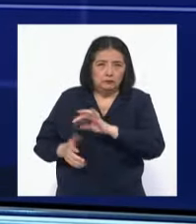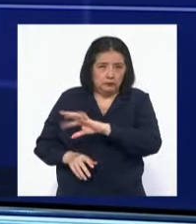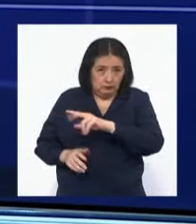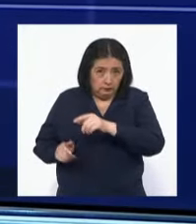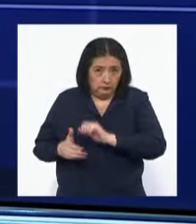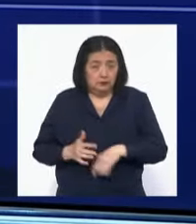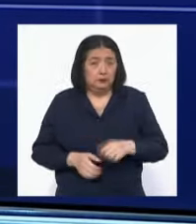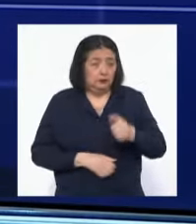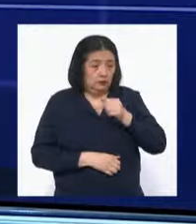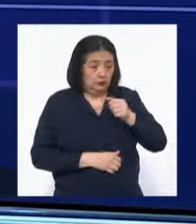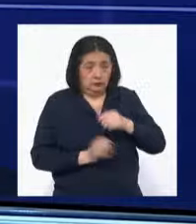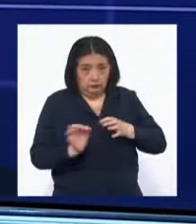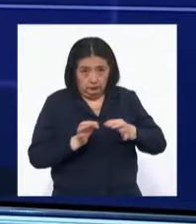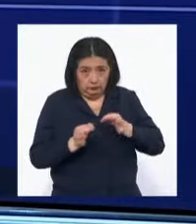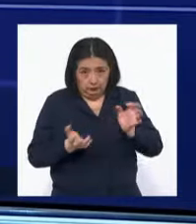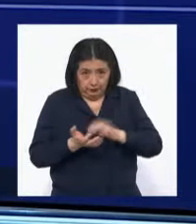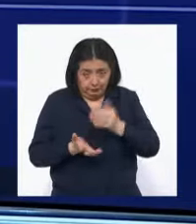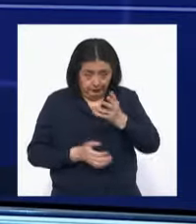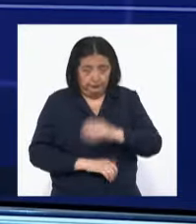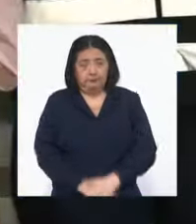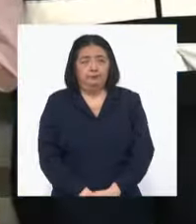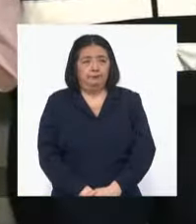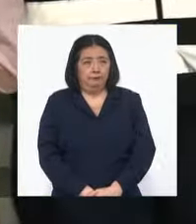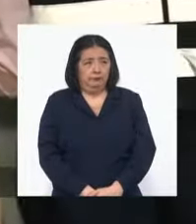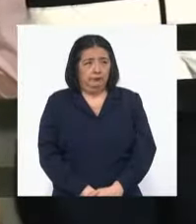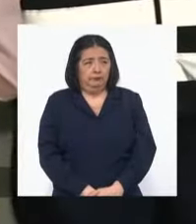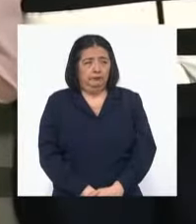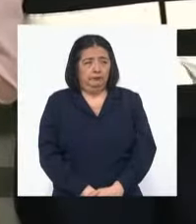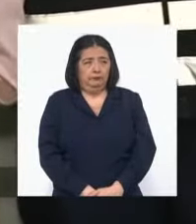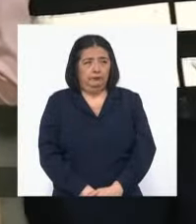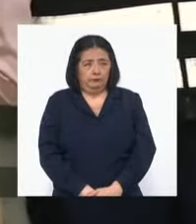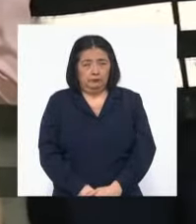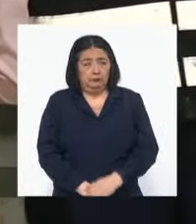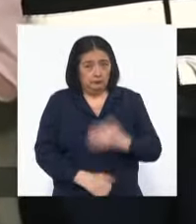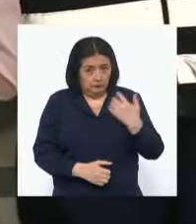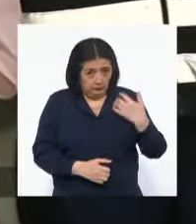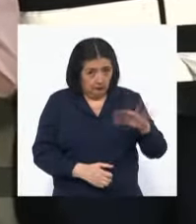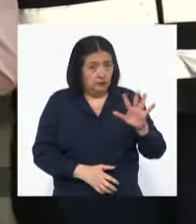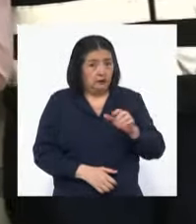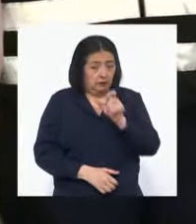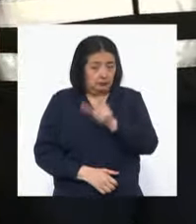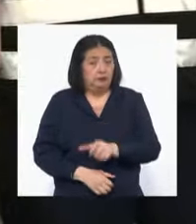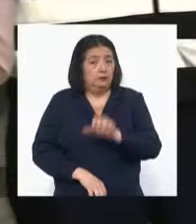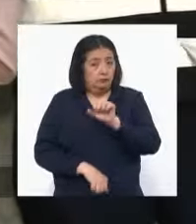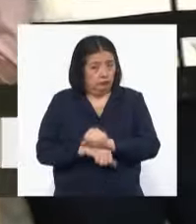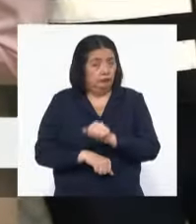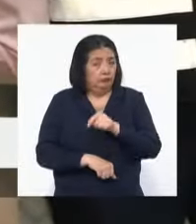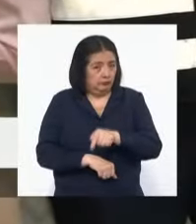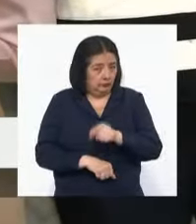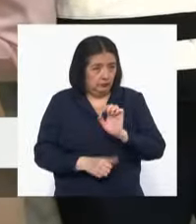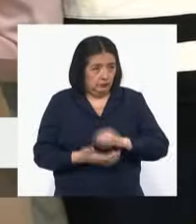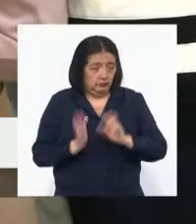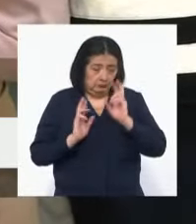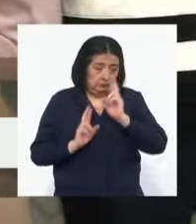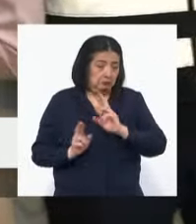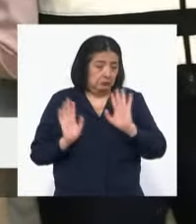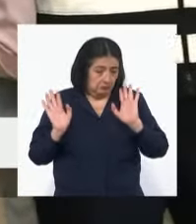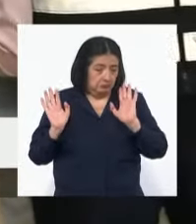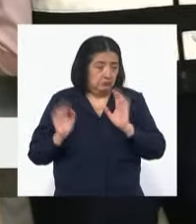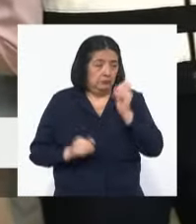dinero. Leslie Rosas nos trae los detalles. Ha sido debidamente intervenido, corresponde respetando sus